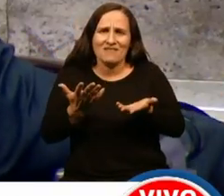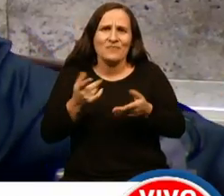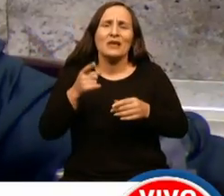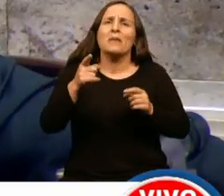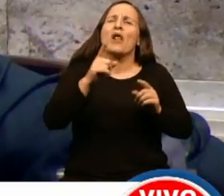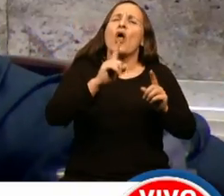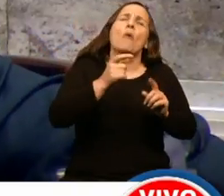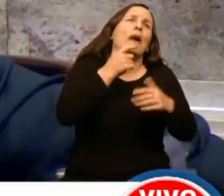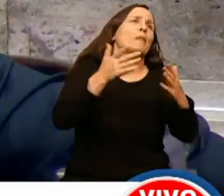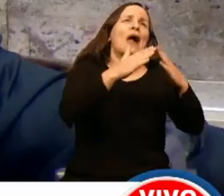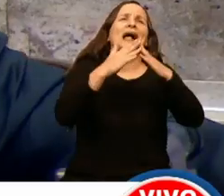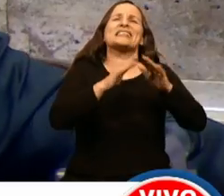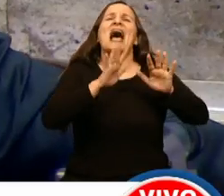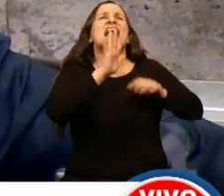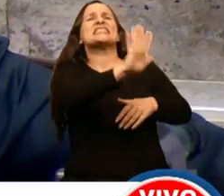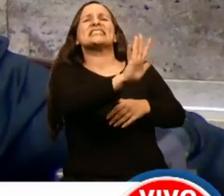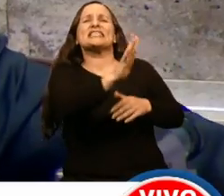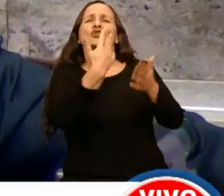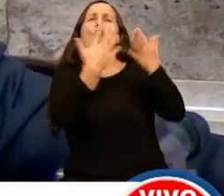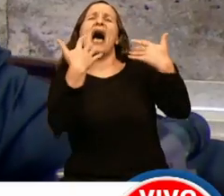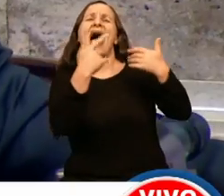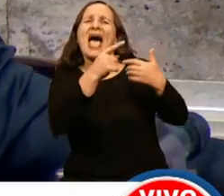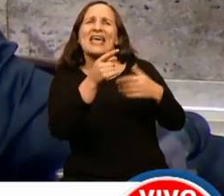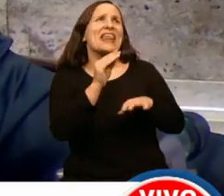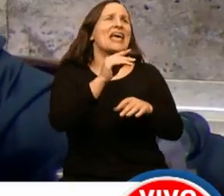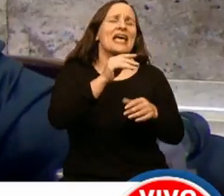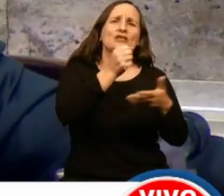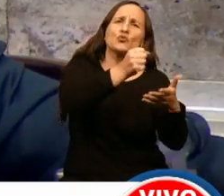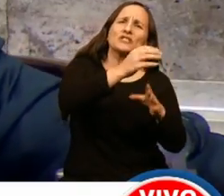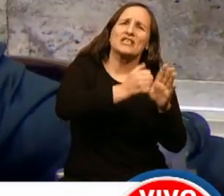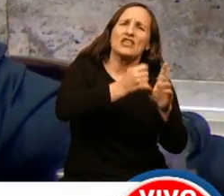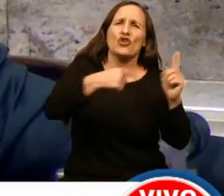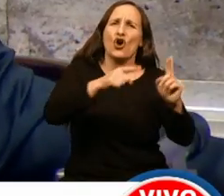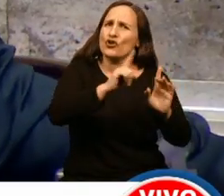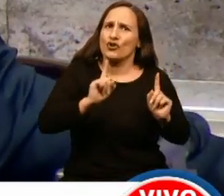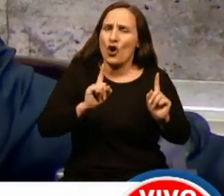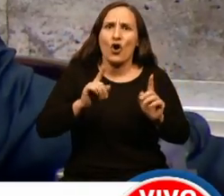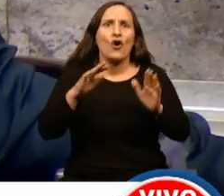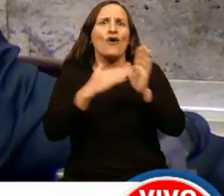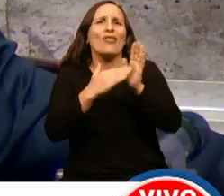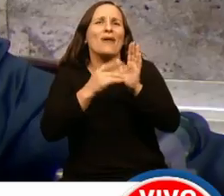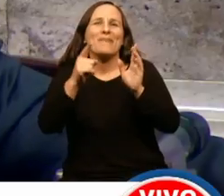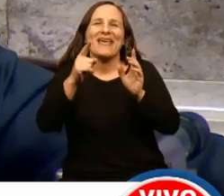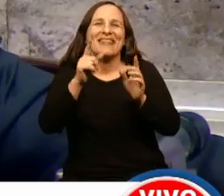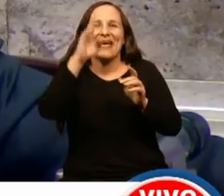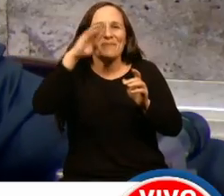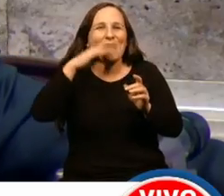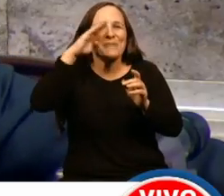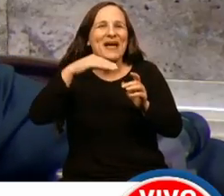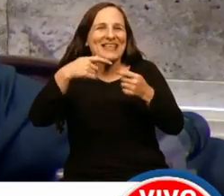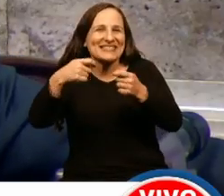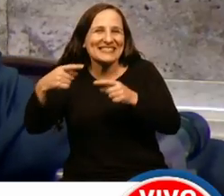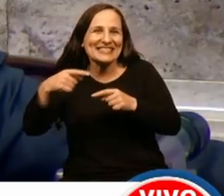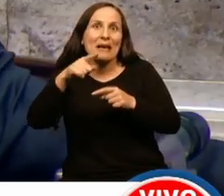5 aire acondicionado le está subsidiando exclusivamente una determinado consumo por mes de kim lugar que significa justamente